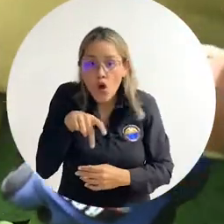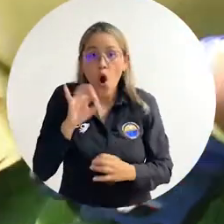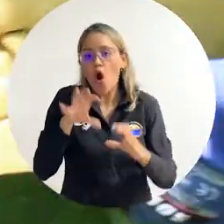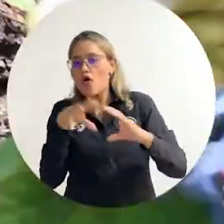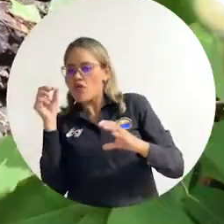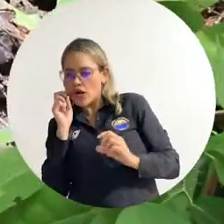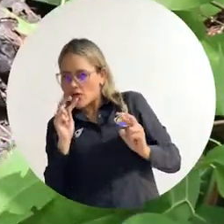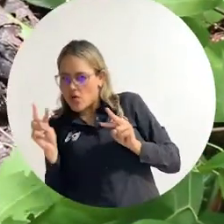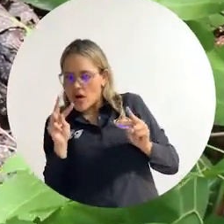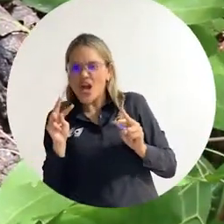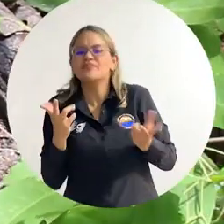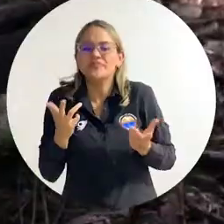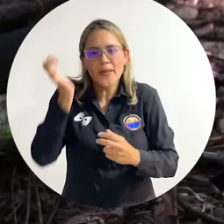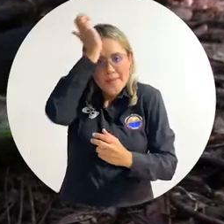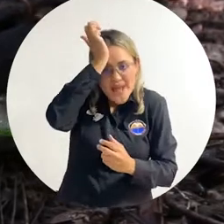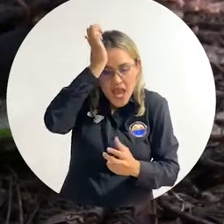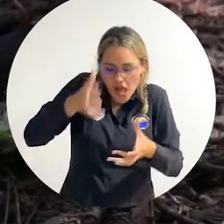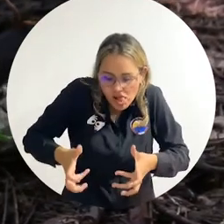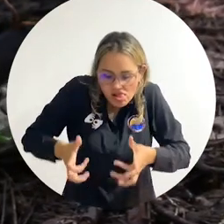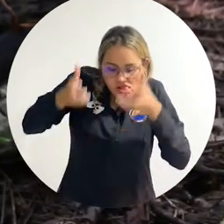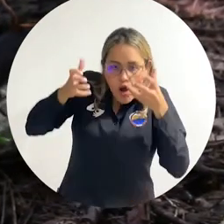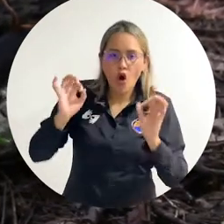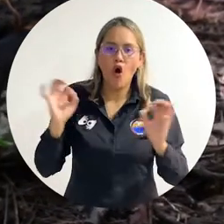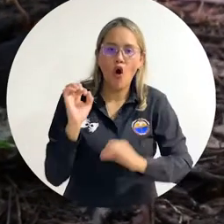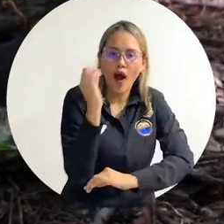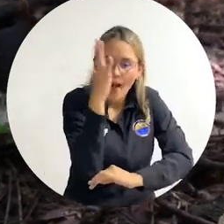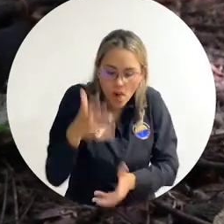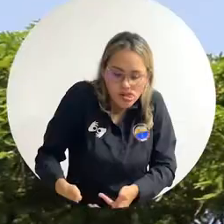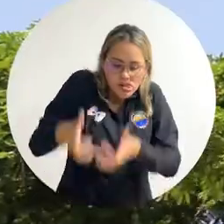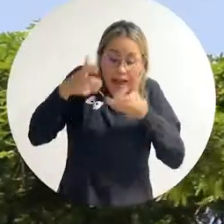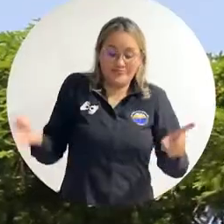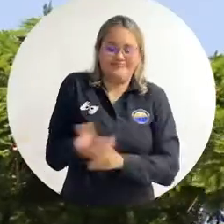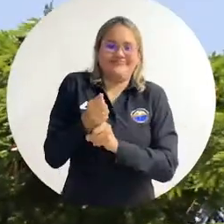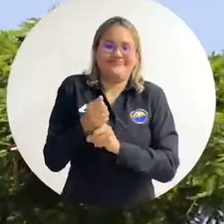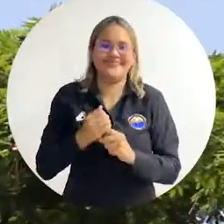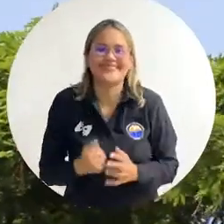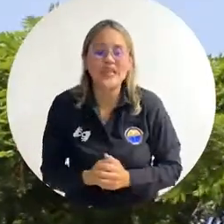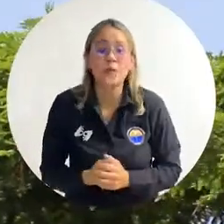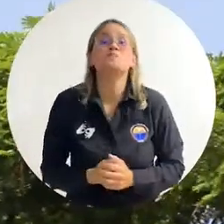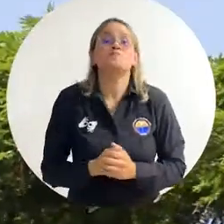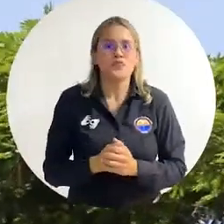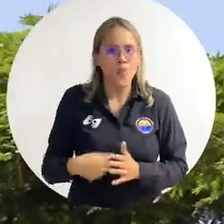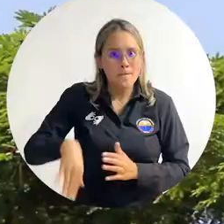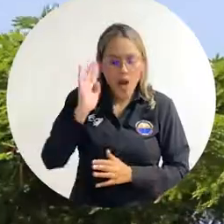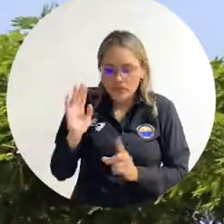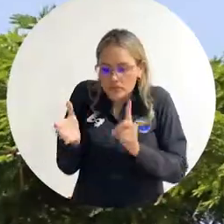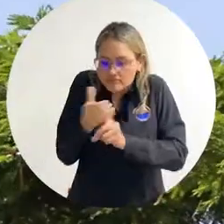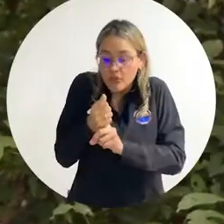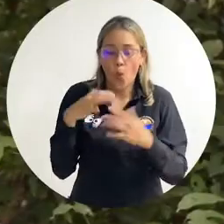o fuera del bosque, y lo hacemos levantando piedras, levantando troncos. Hemos encontrado muchas cosas